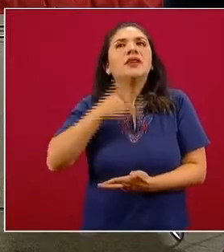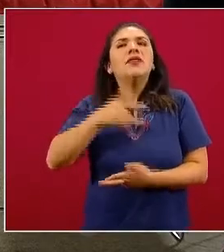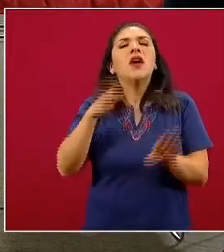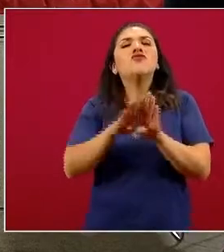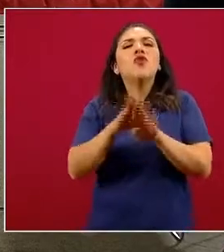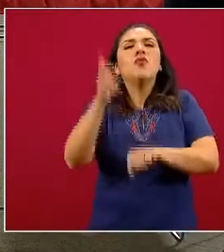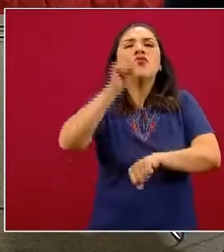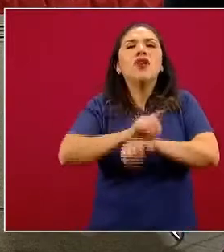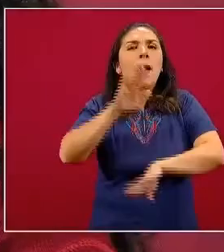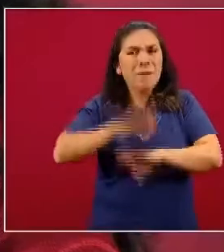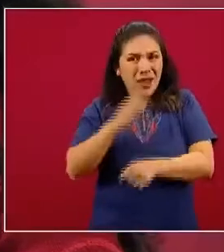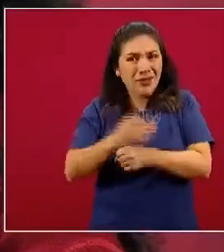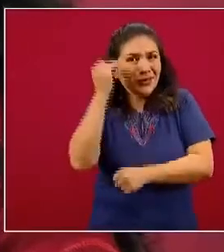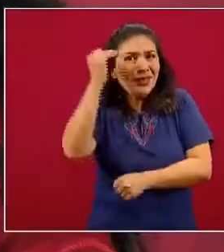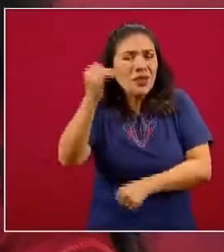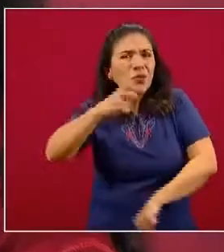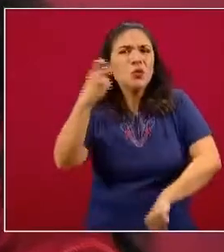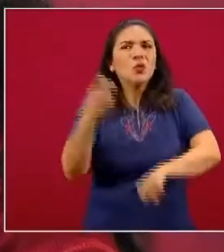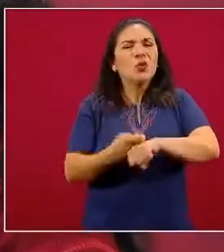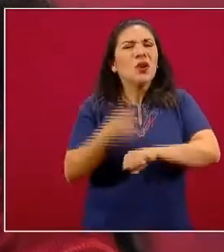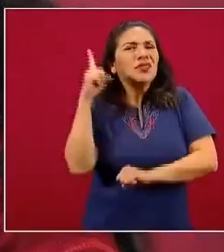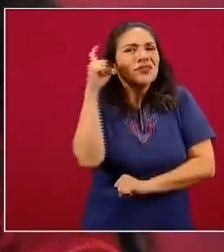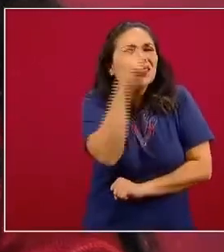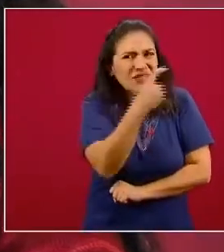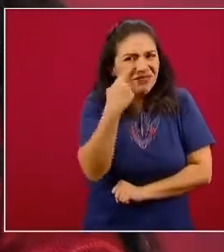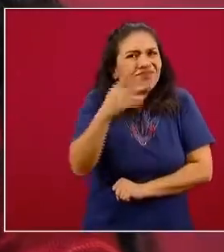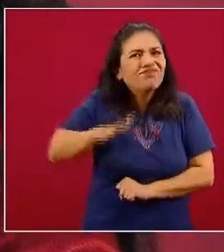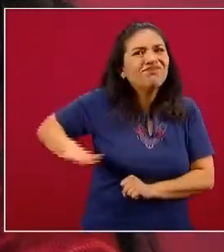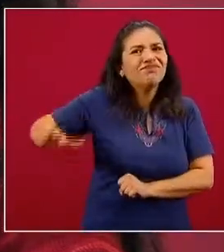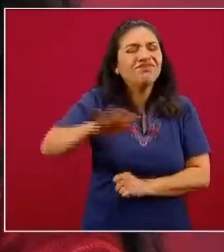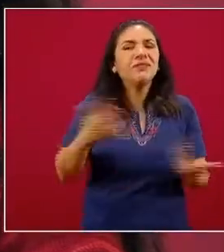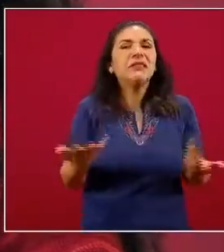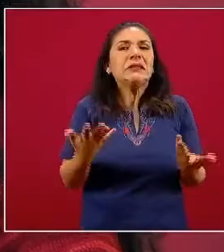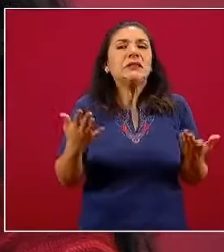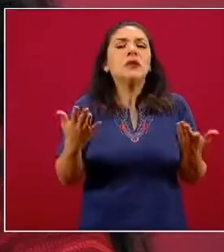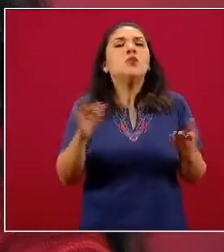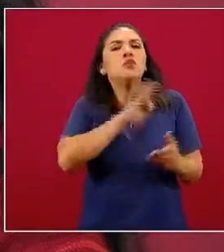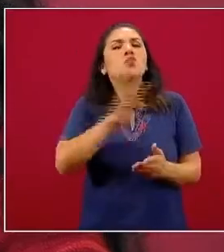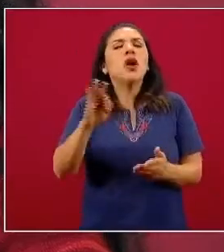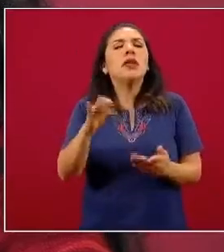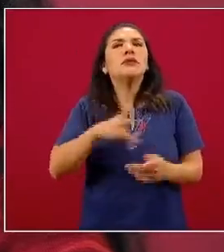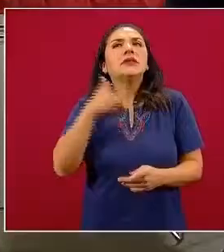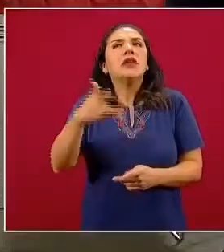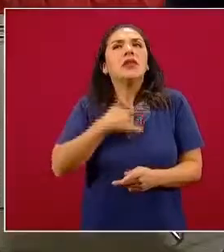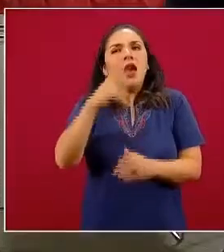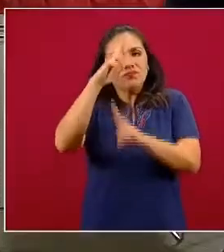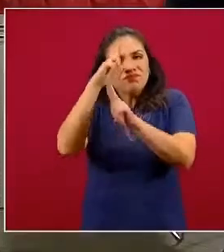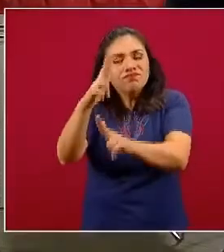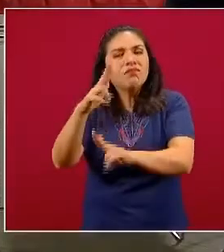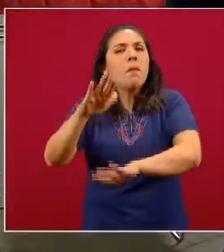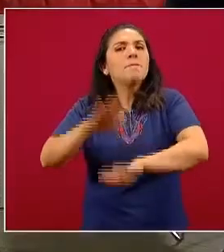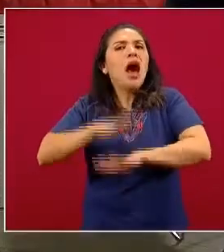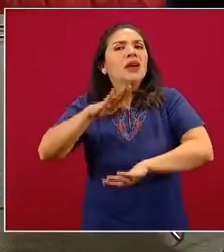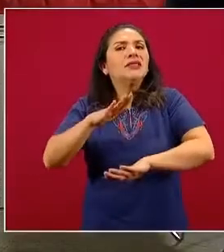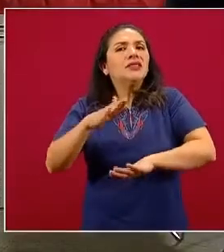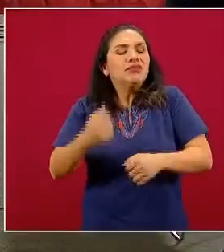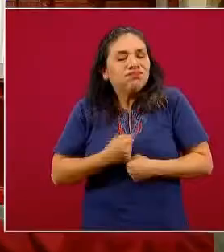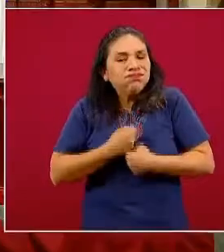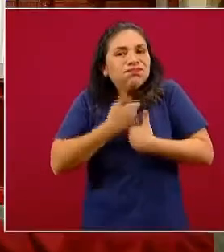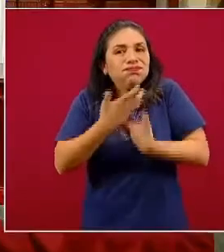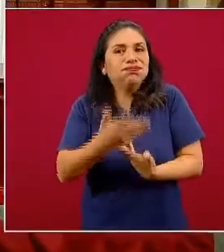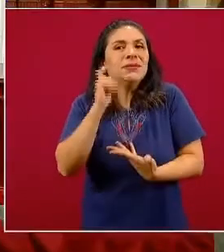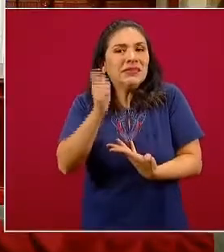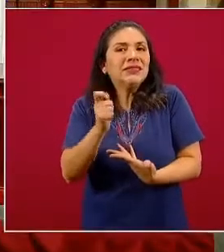este momento tan duro que estamos viviendo con un homenaje de lo más vivo que tenemos, que